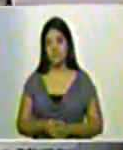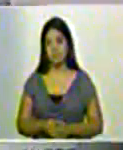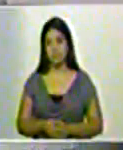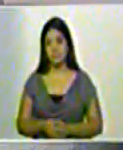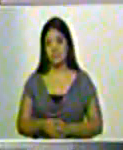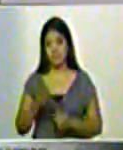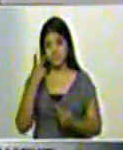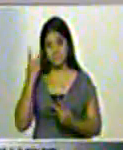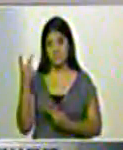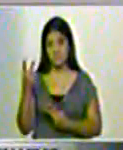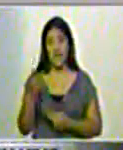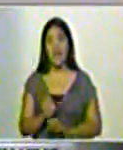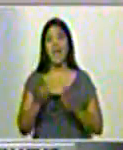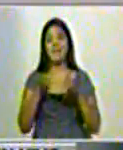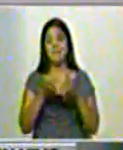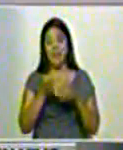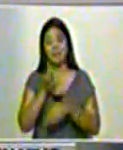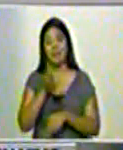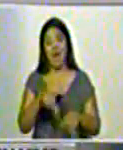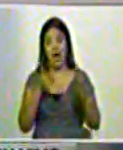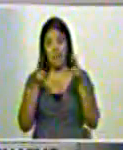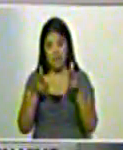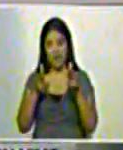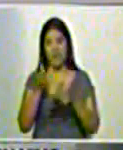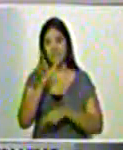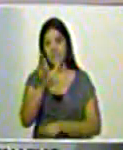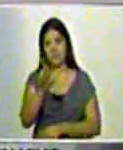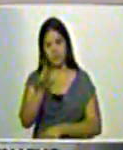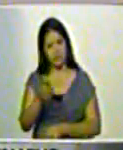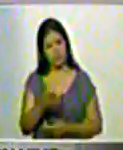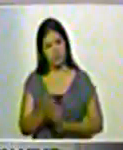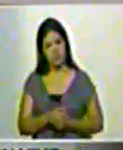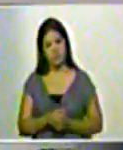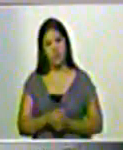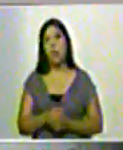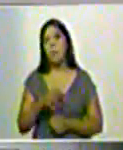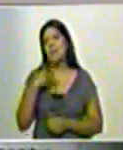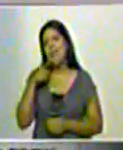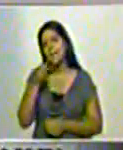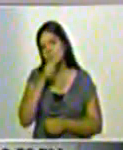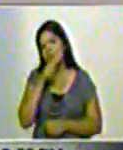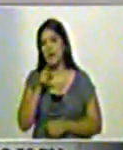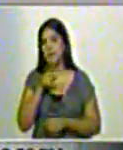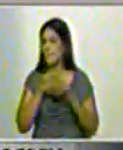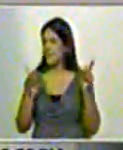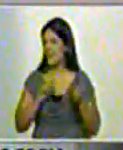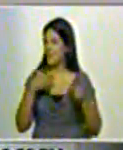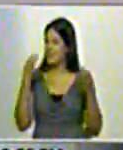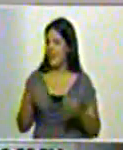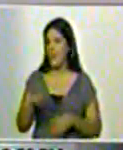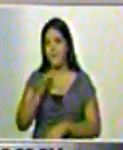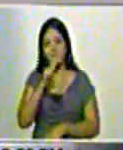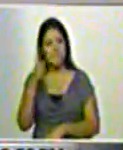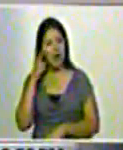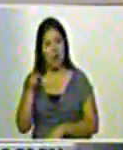que lo hizo las bandas armadas del PSUV. Uno pudiera decir que es por la edad, pero no, yo estoy seguro que es por la mala